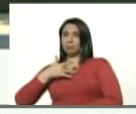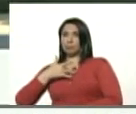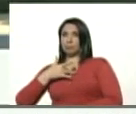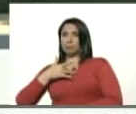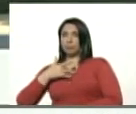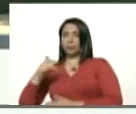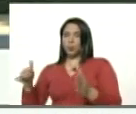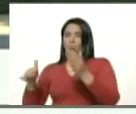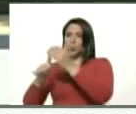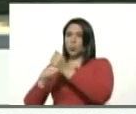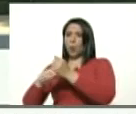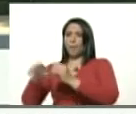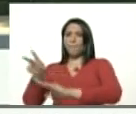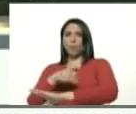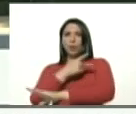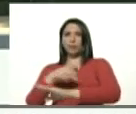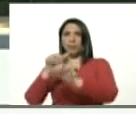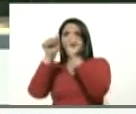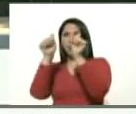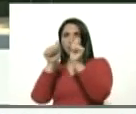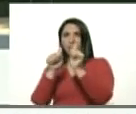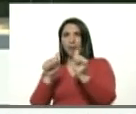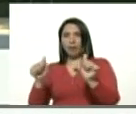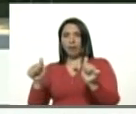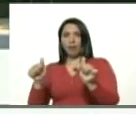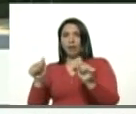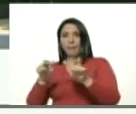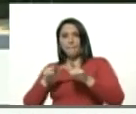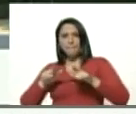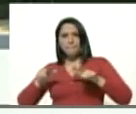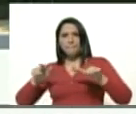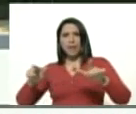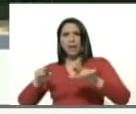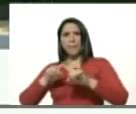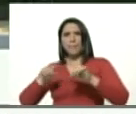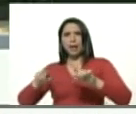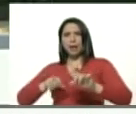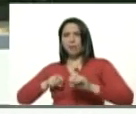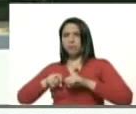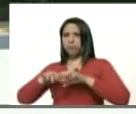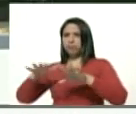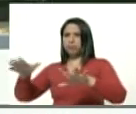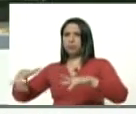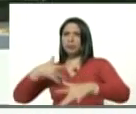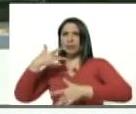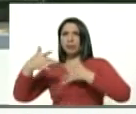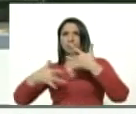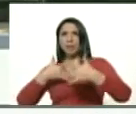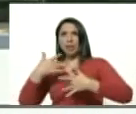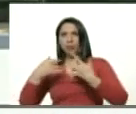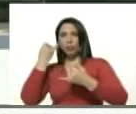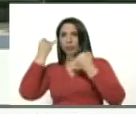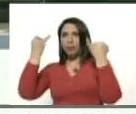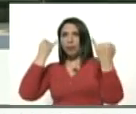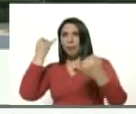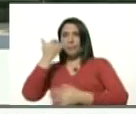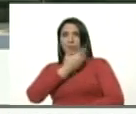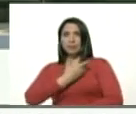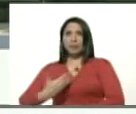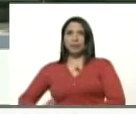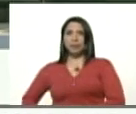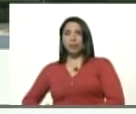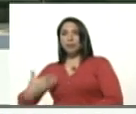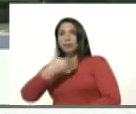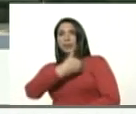en la poesía y en el arte el espacio para la transmisión de estos sentimientos y de sus ideas. Presidente,